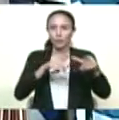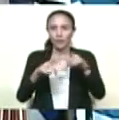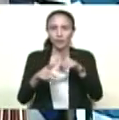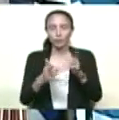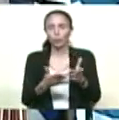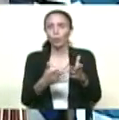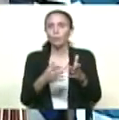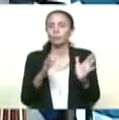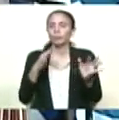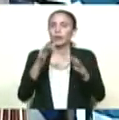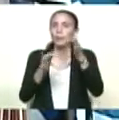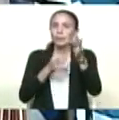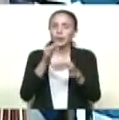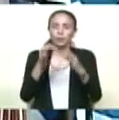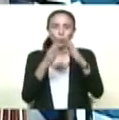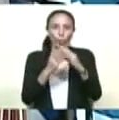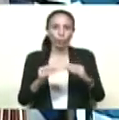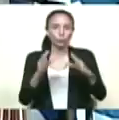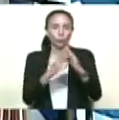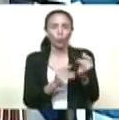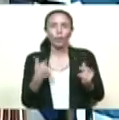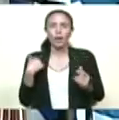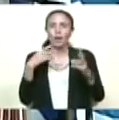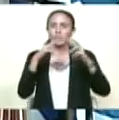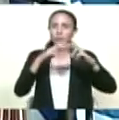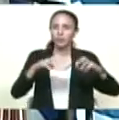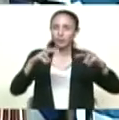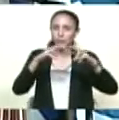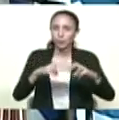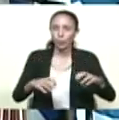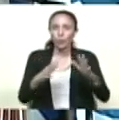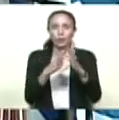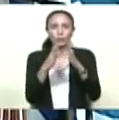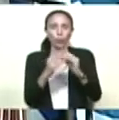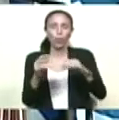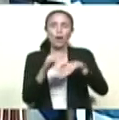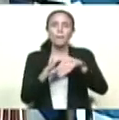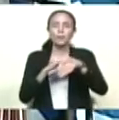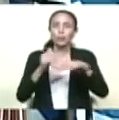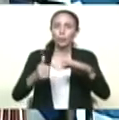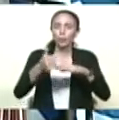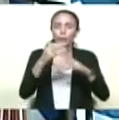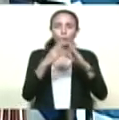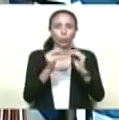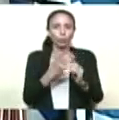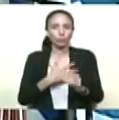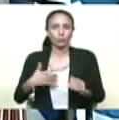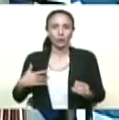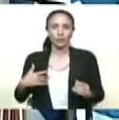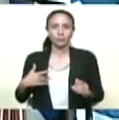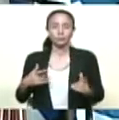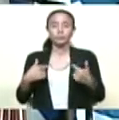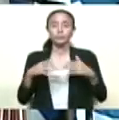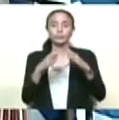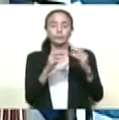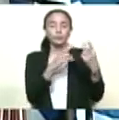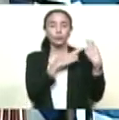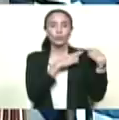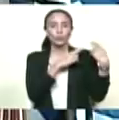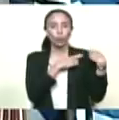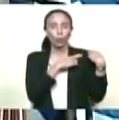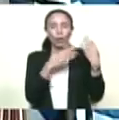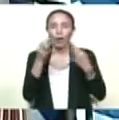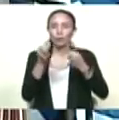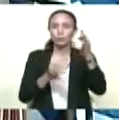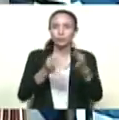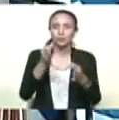ofrecer pues todas las experticias que tiene el ministerio público nuestro especialista nuestros directores nuestros fiscales